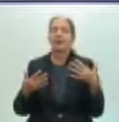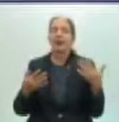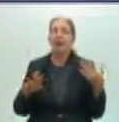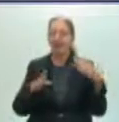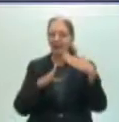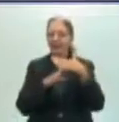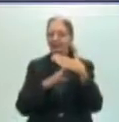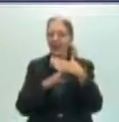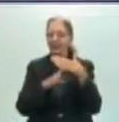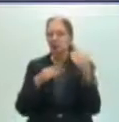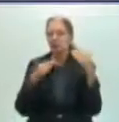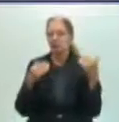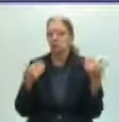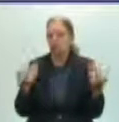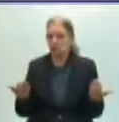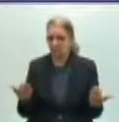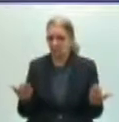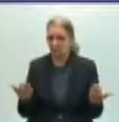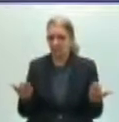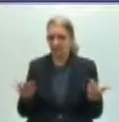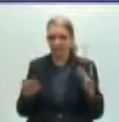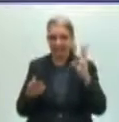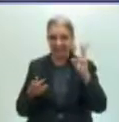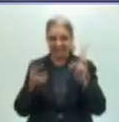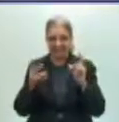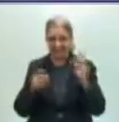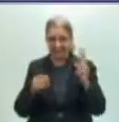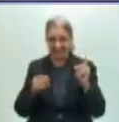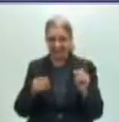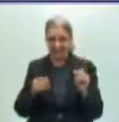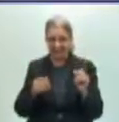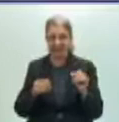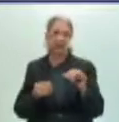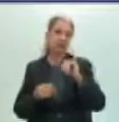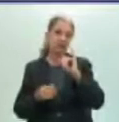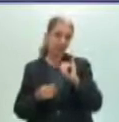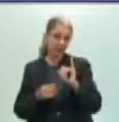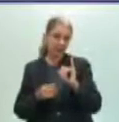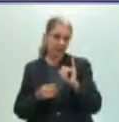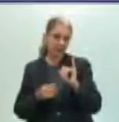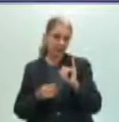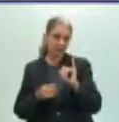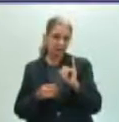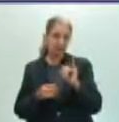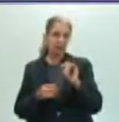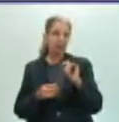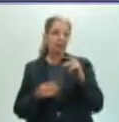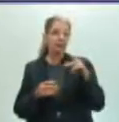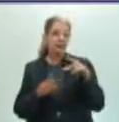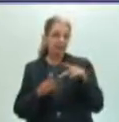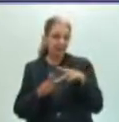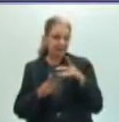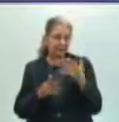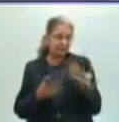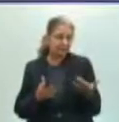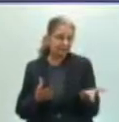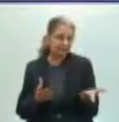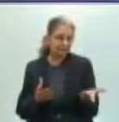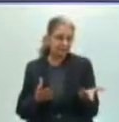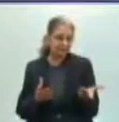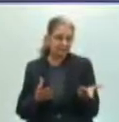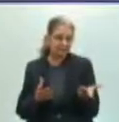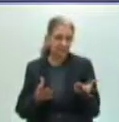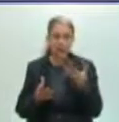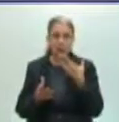central. En este caso, la cantidad de datos es 6, es un número par. ¿Recuerdan